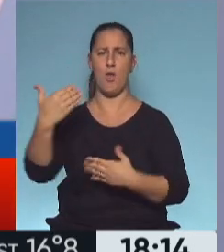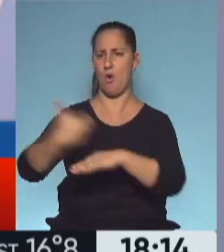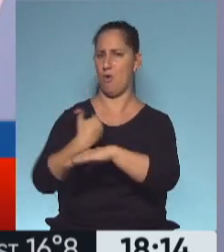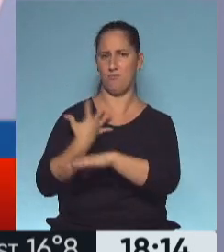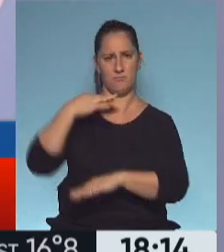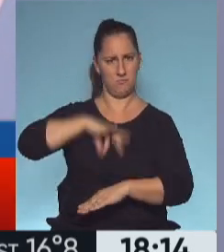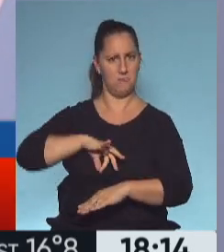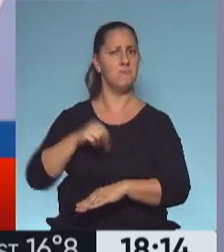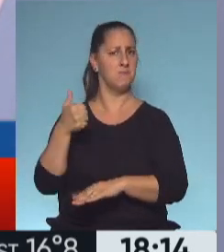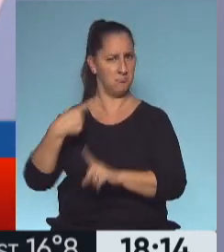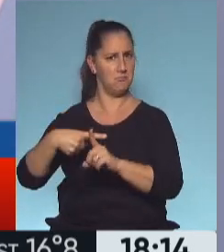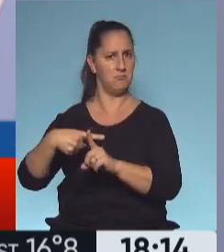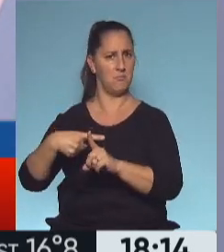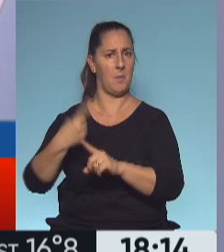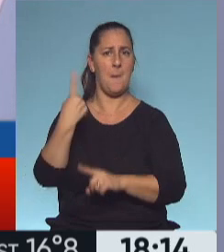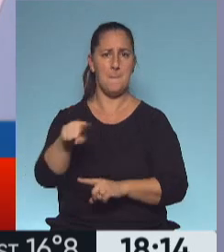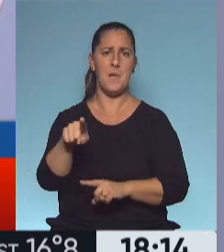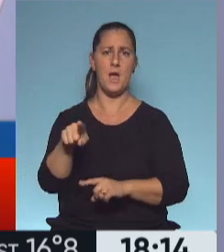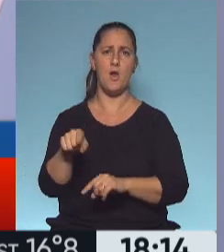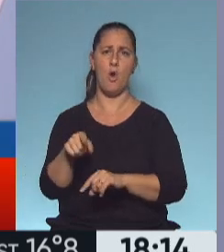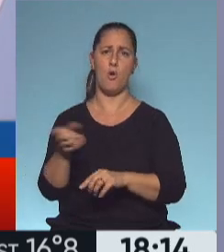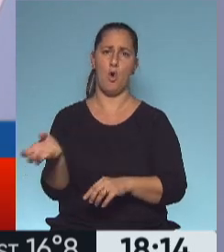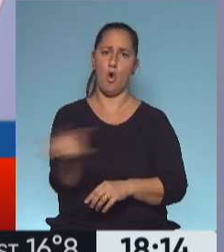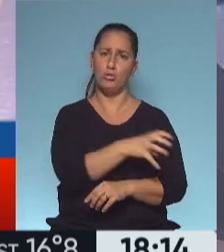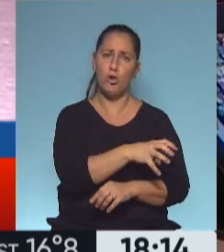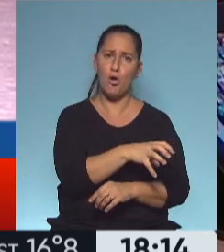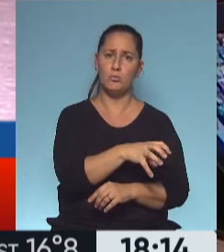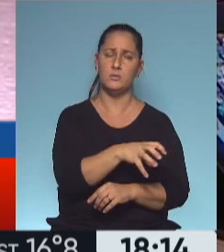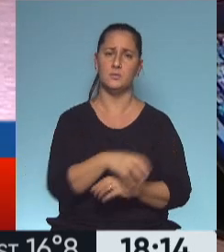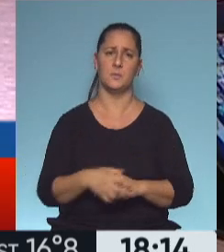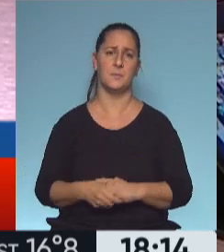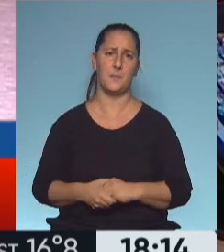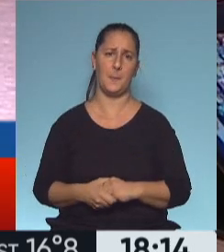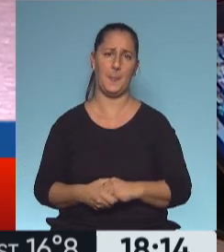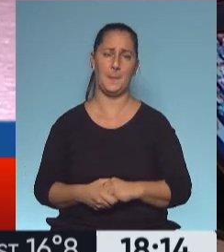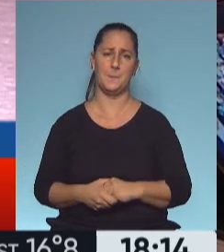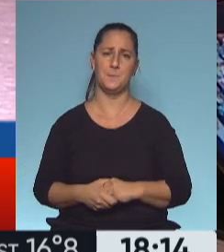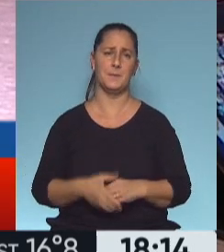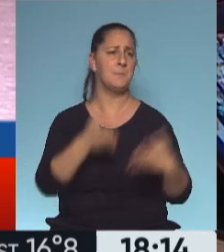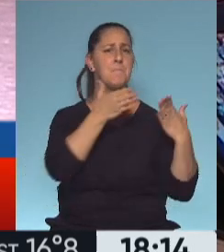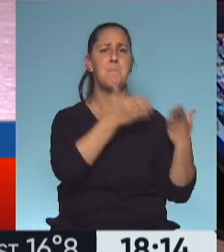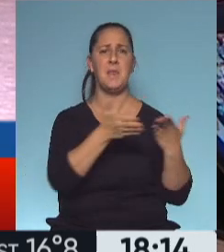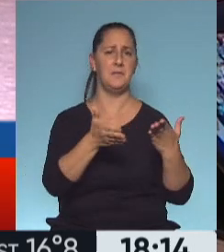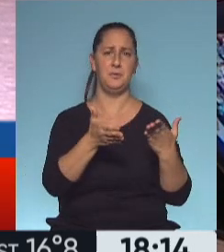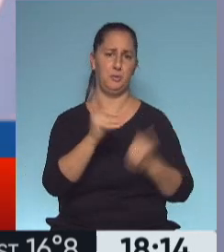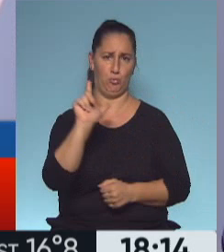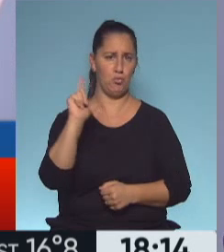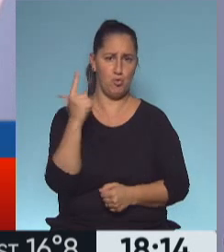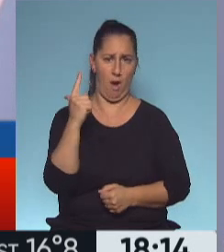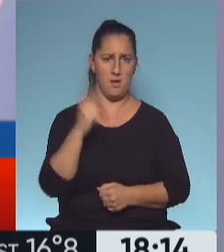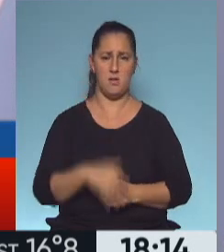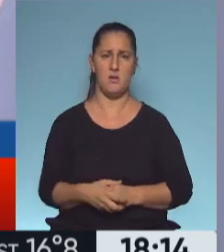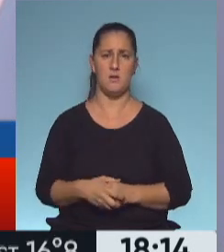ingresos. Pero hay otro segmento de nuestra sociedad que no se beneficia, que